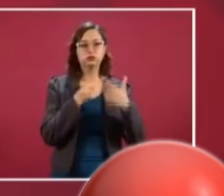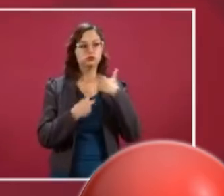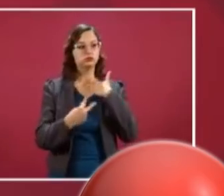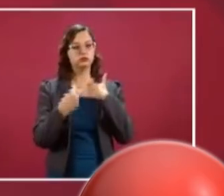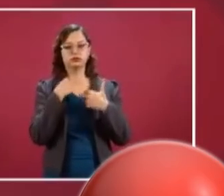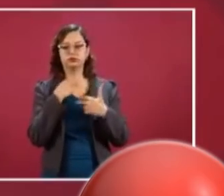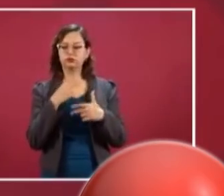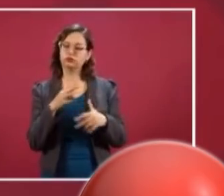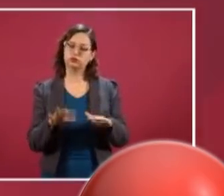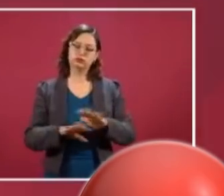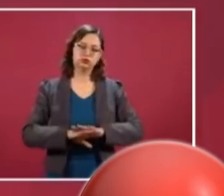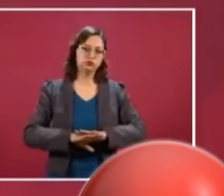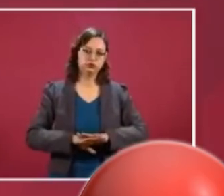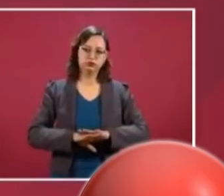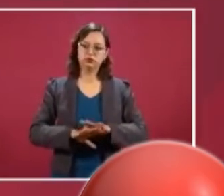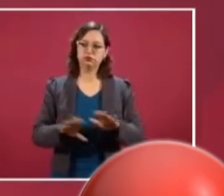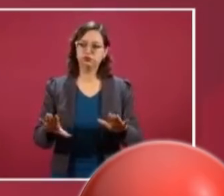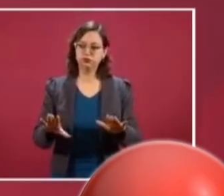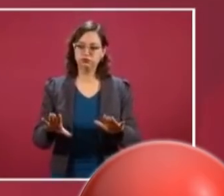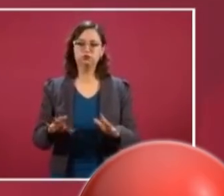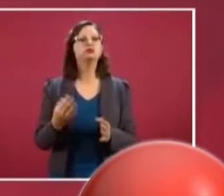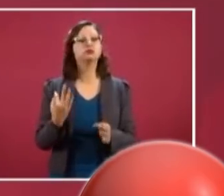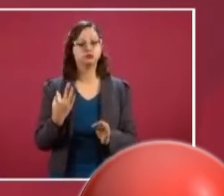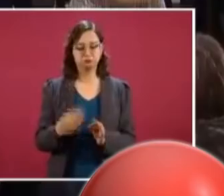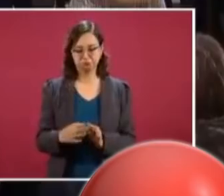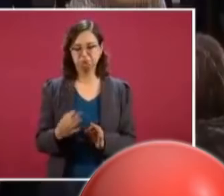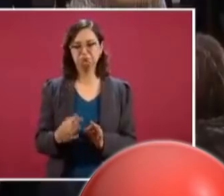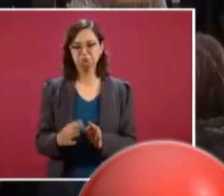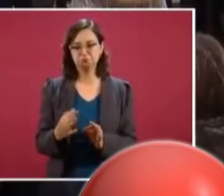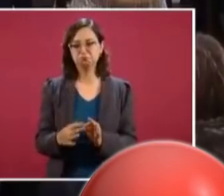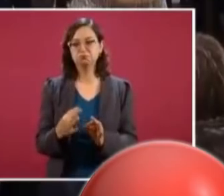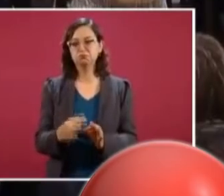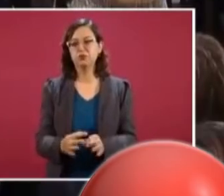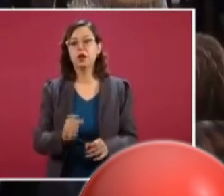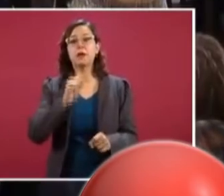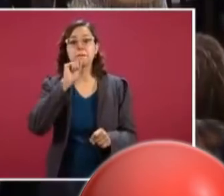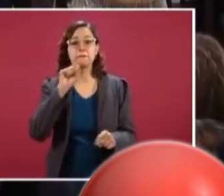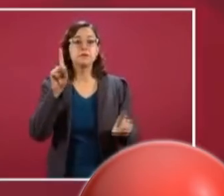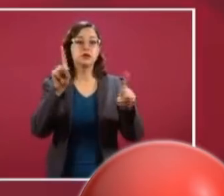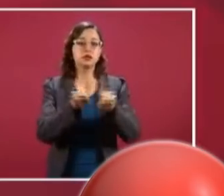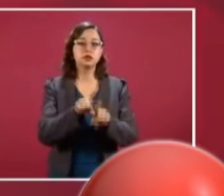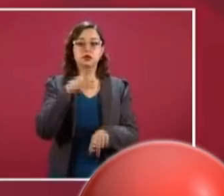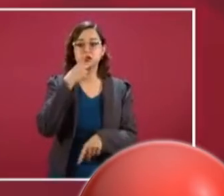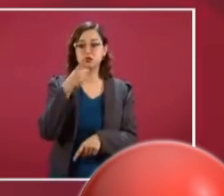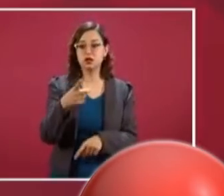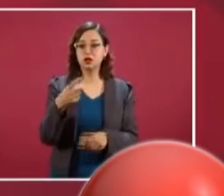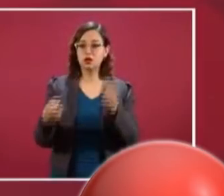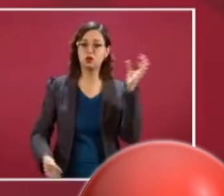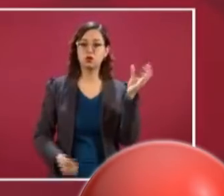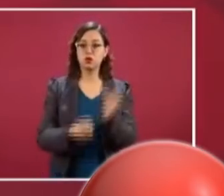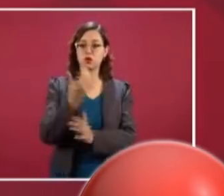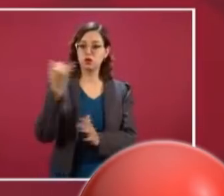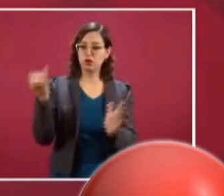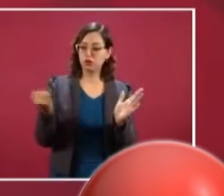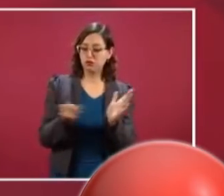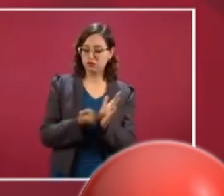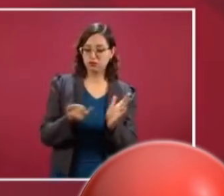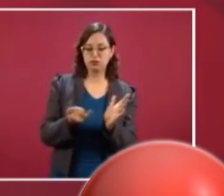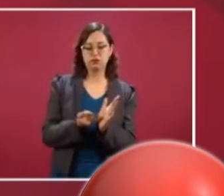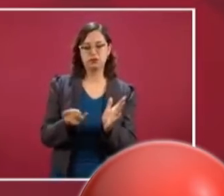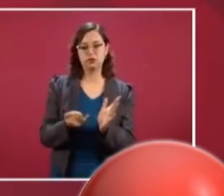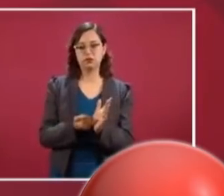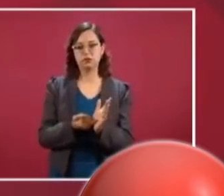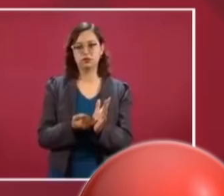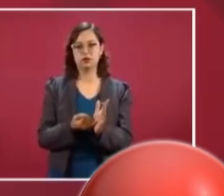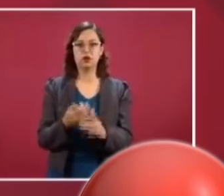en el manejo de las finanzas, se está cumpliendo. Dijimos que no se iban a crear impuestos nuevos o